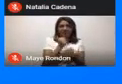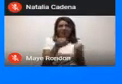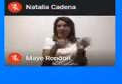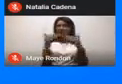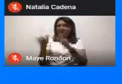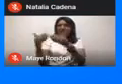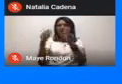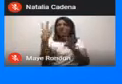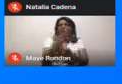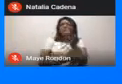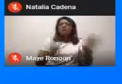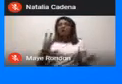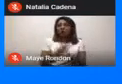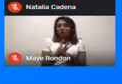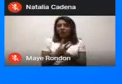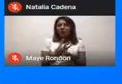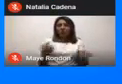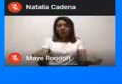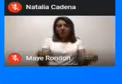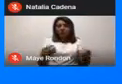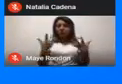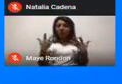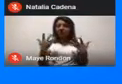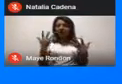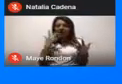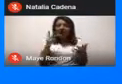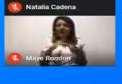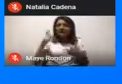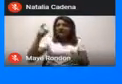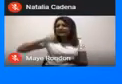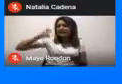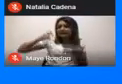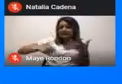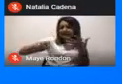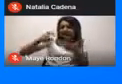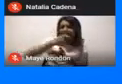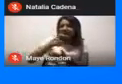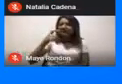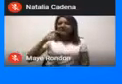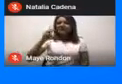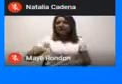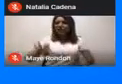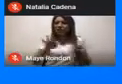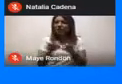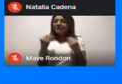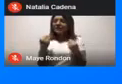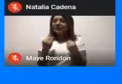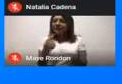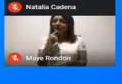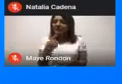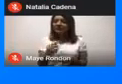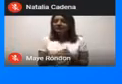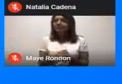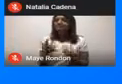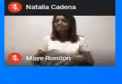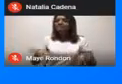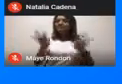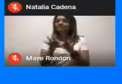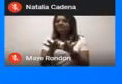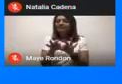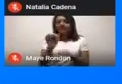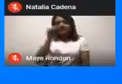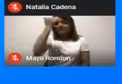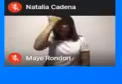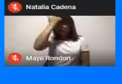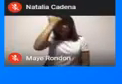Entonces, generamos unas sinergias y unas necesidades importantes para decir, es importante, es prioritario,